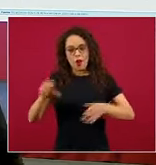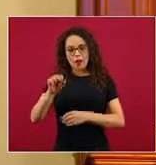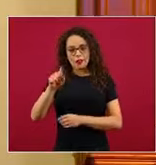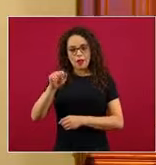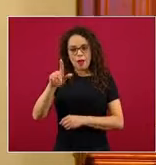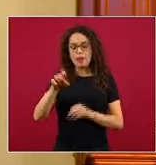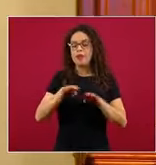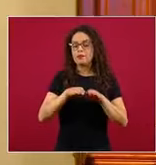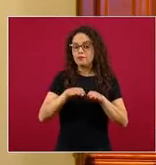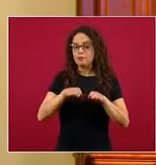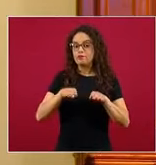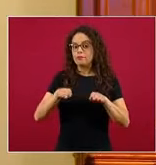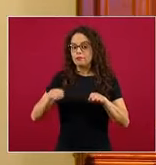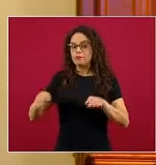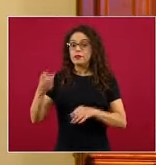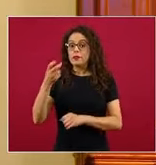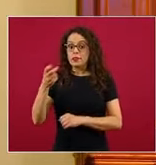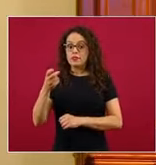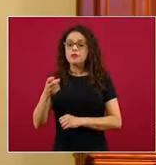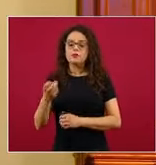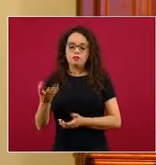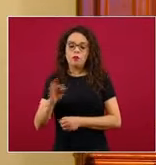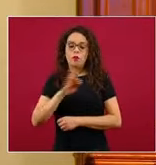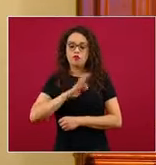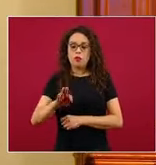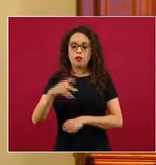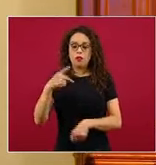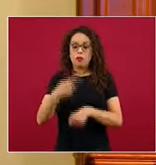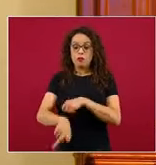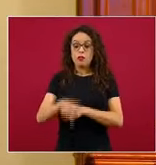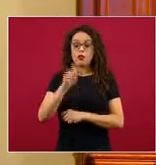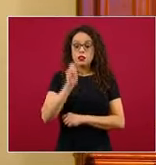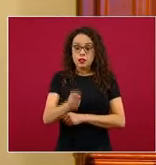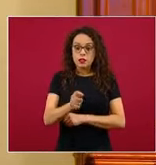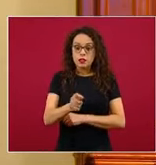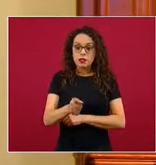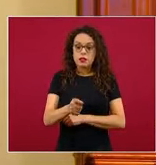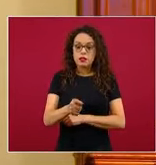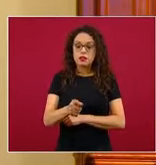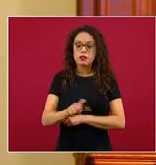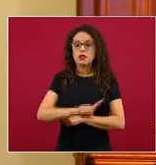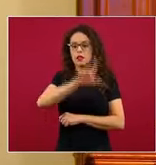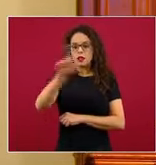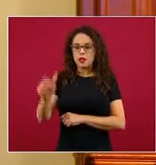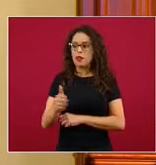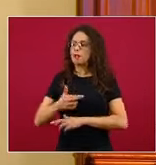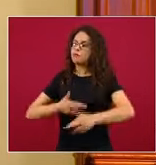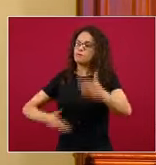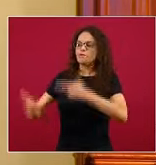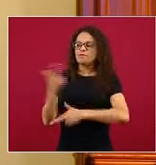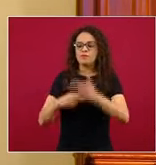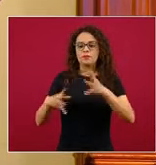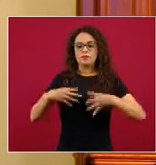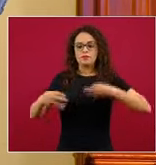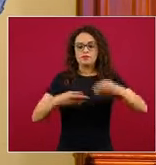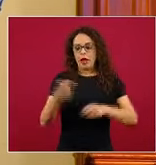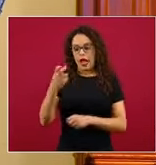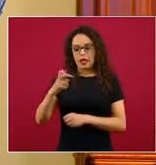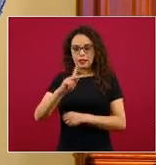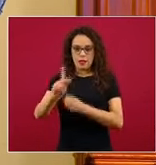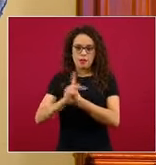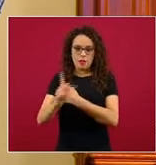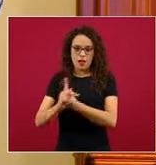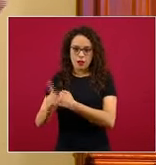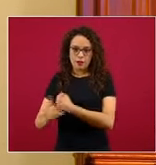meseta, y eso podría lógicamente representar un riesgo de que pudieran nuevamente a presentarse rebrotes en estos países.